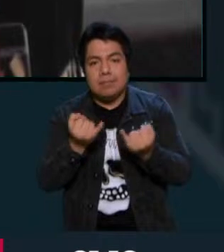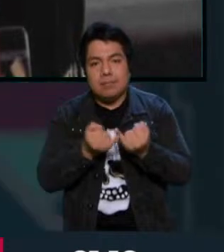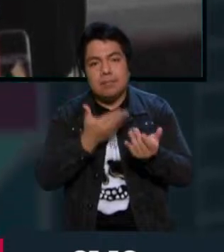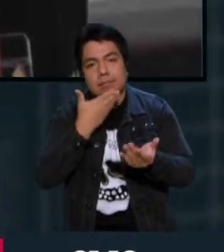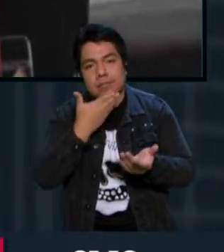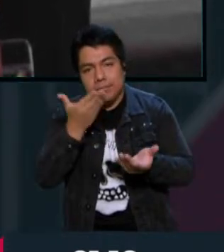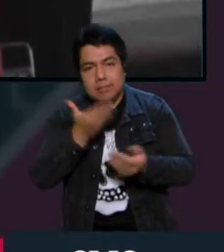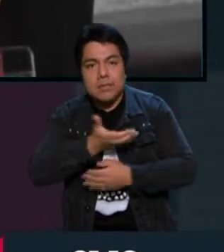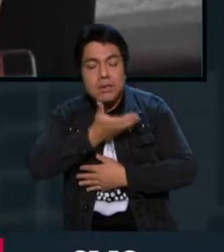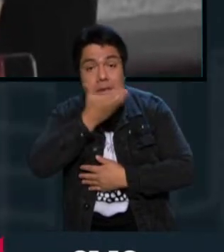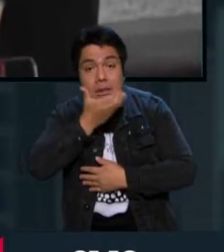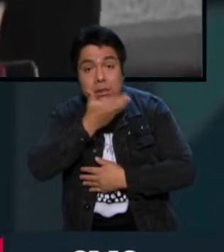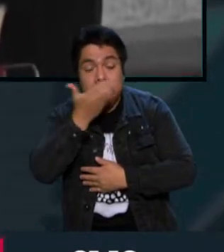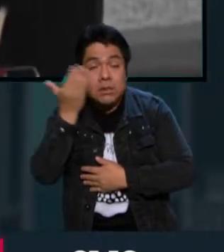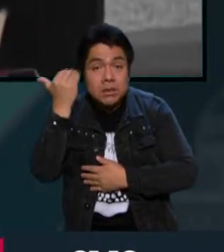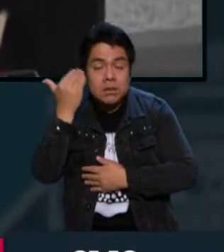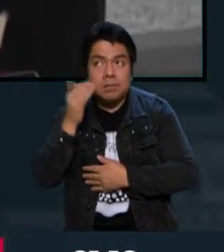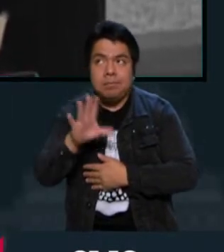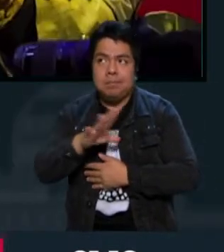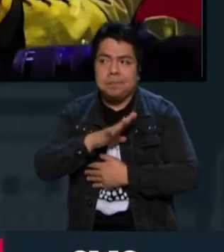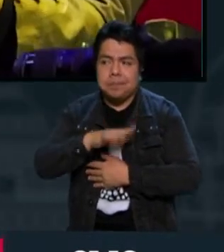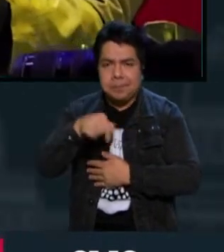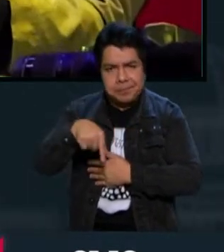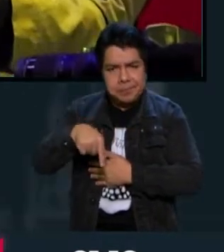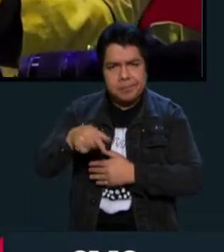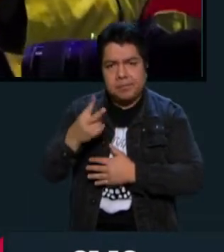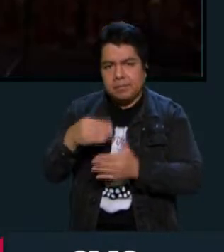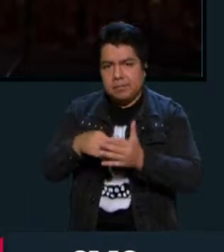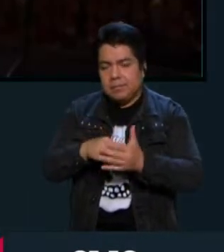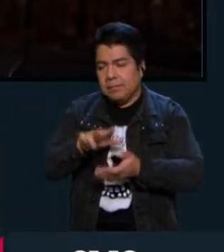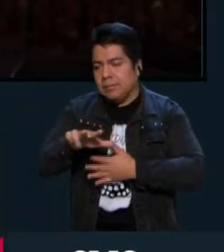que me parece que se empezó a establecer en este sexenio que hoy